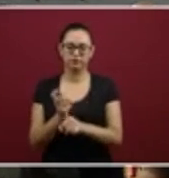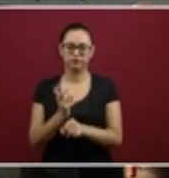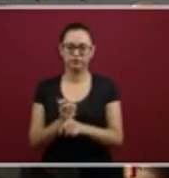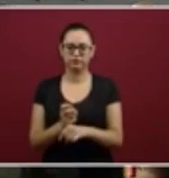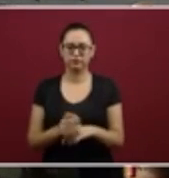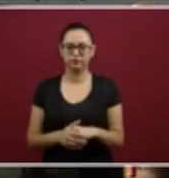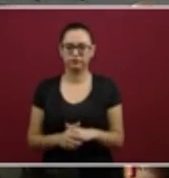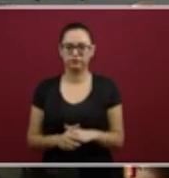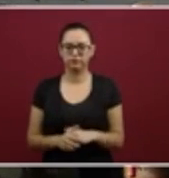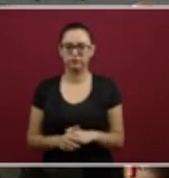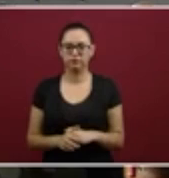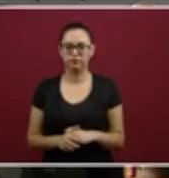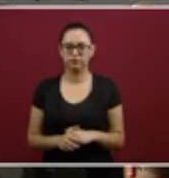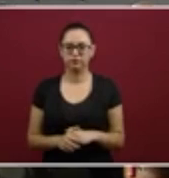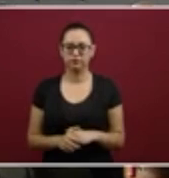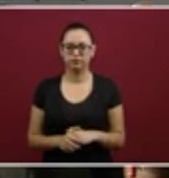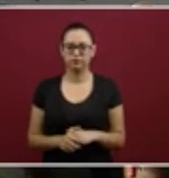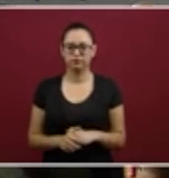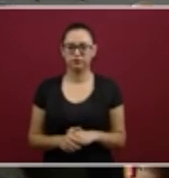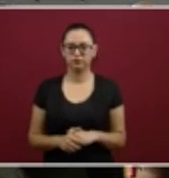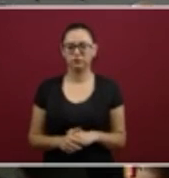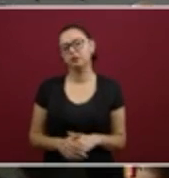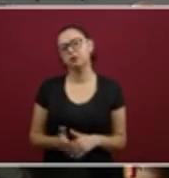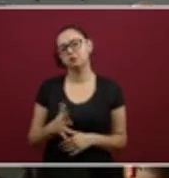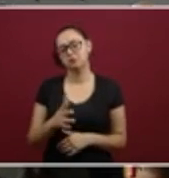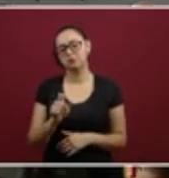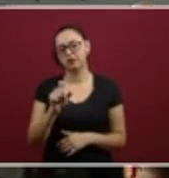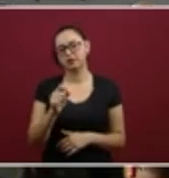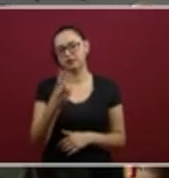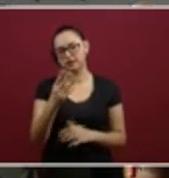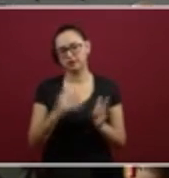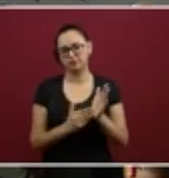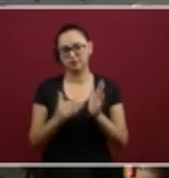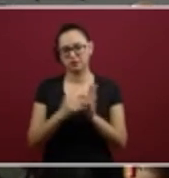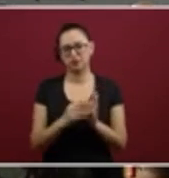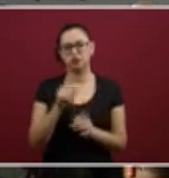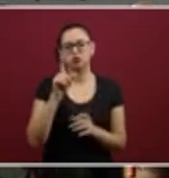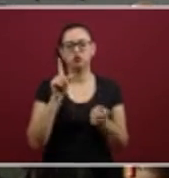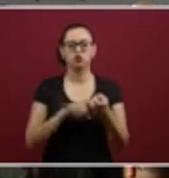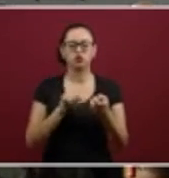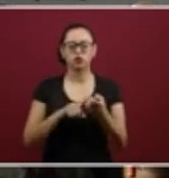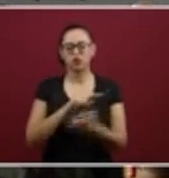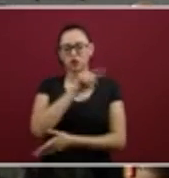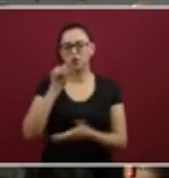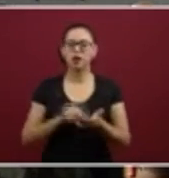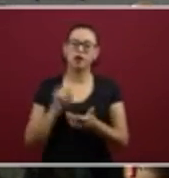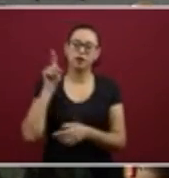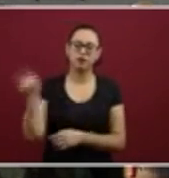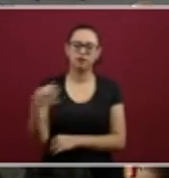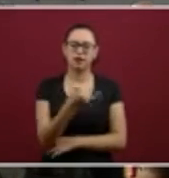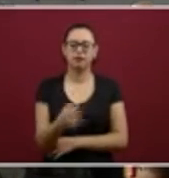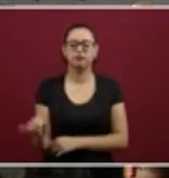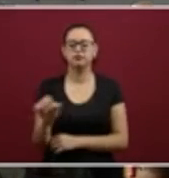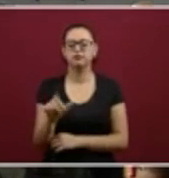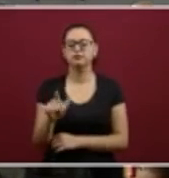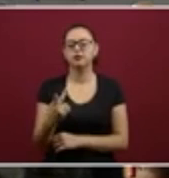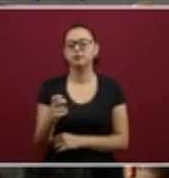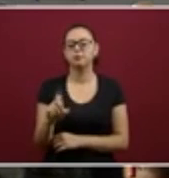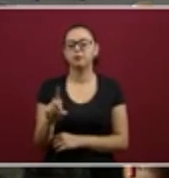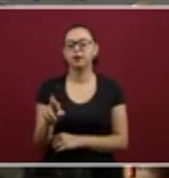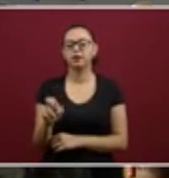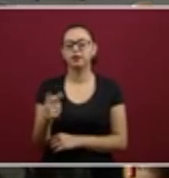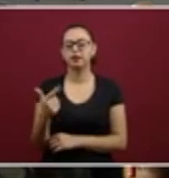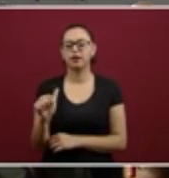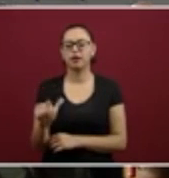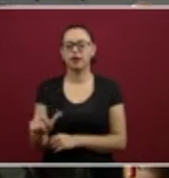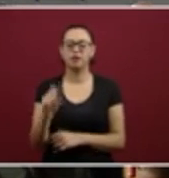Una segunda propiedad anda en 33 millones, está en Jardines del Pedregal. Esta residencia la tenía